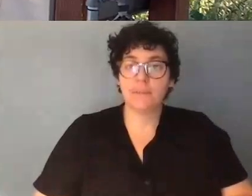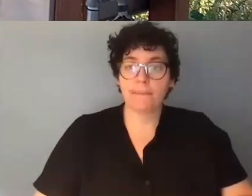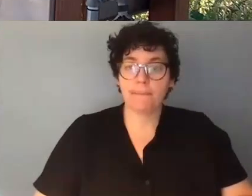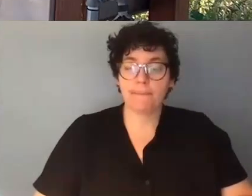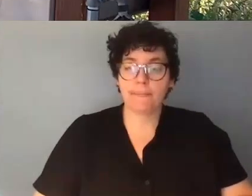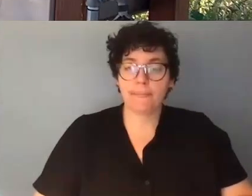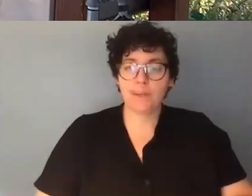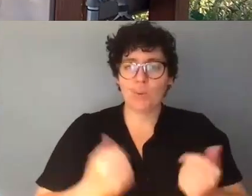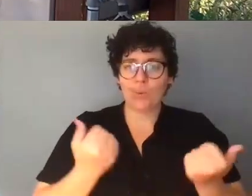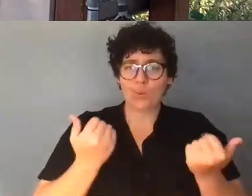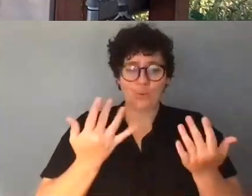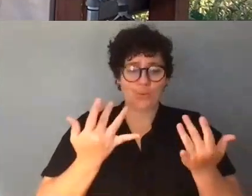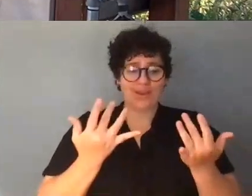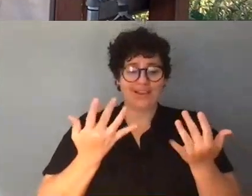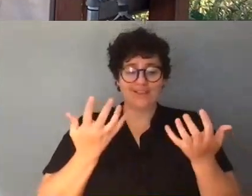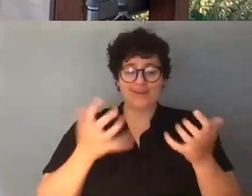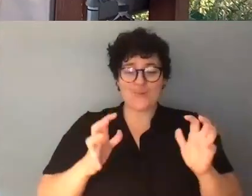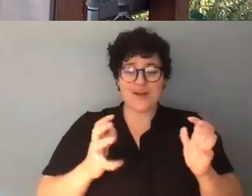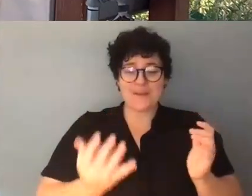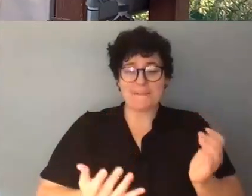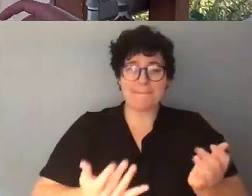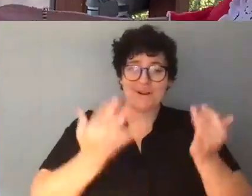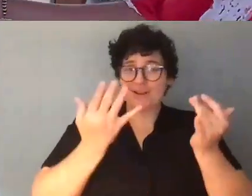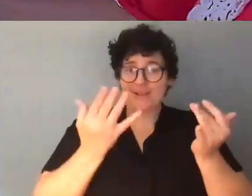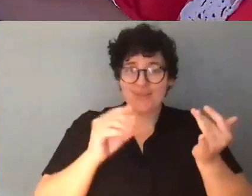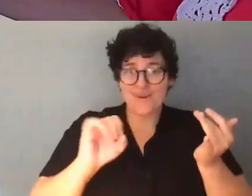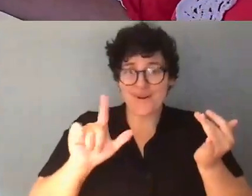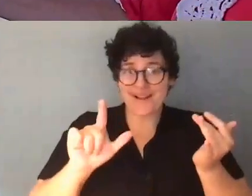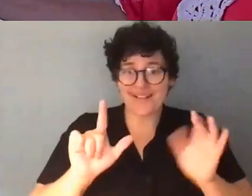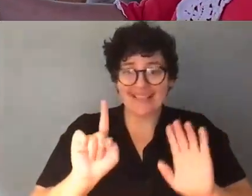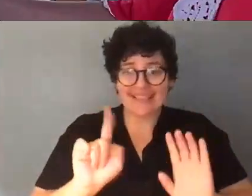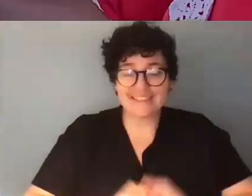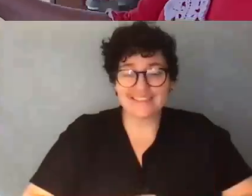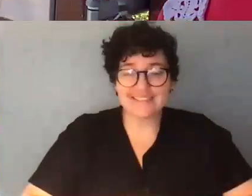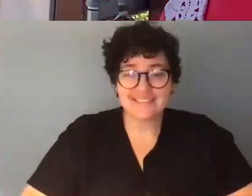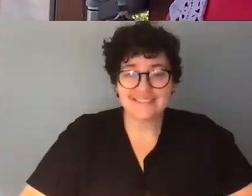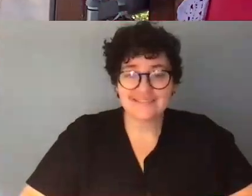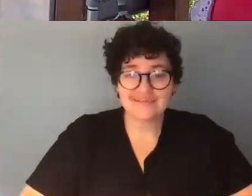Entonces, pero la